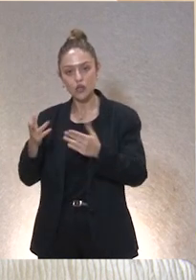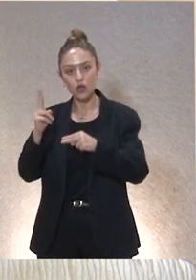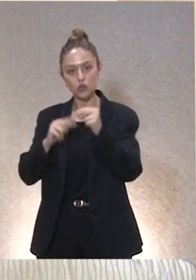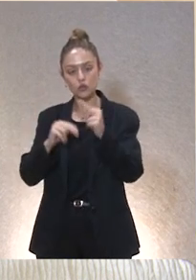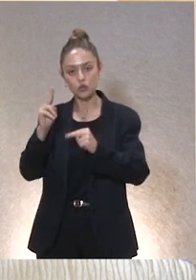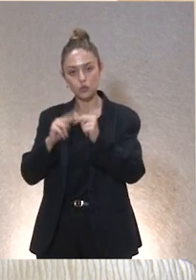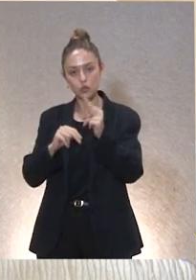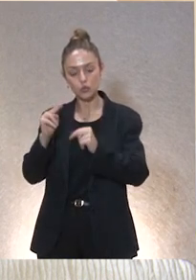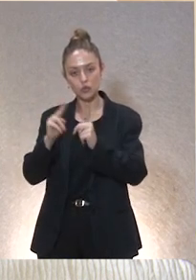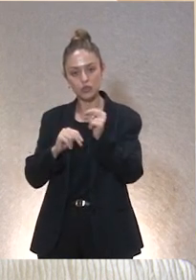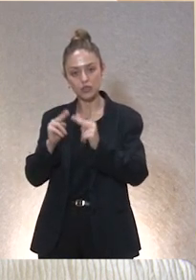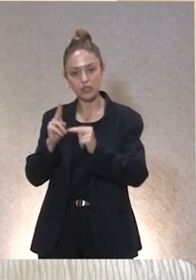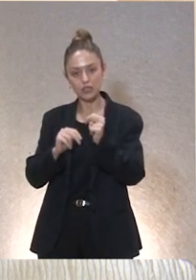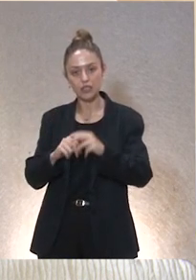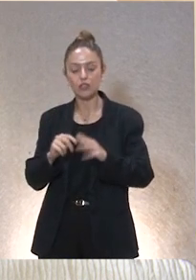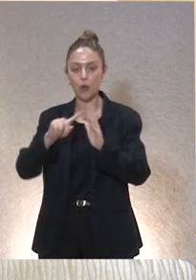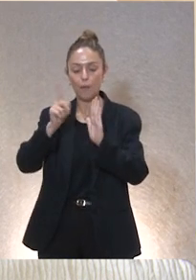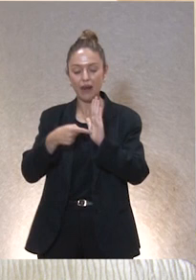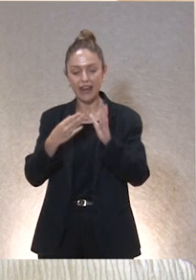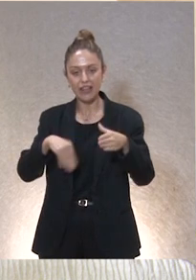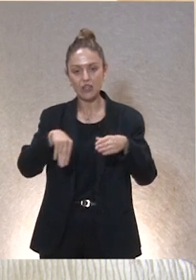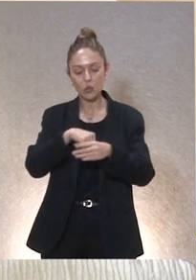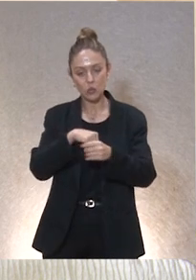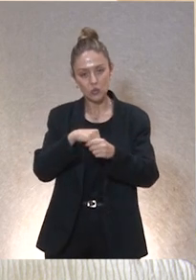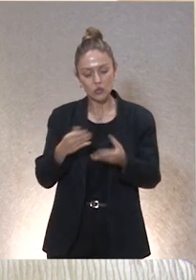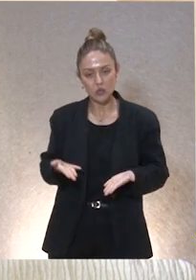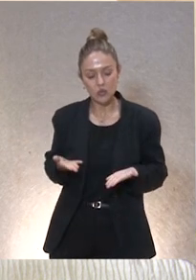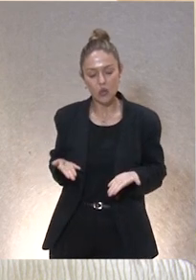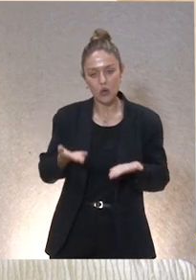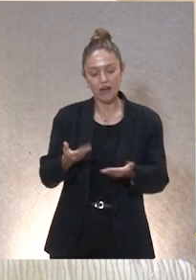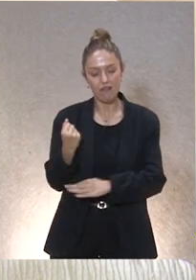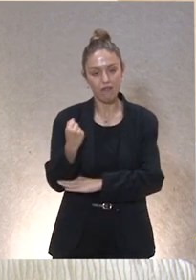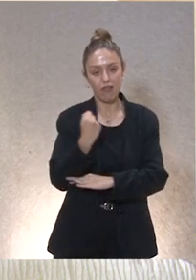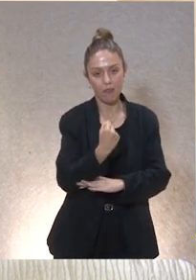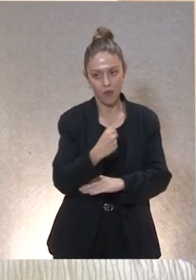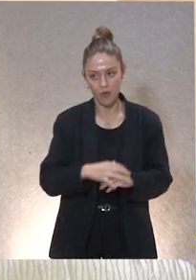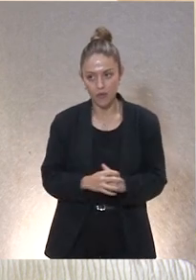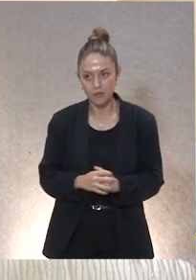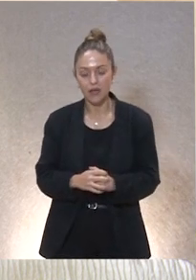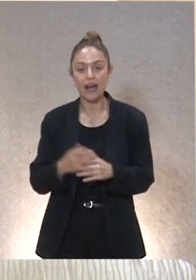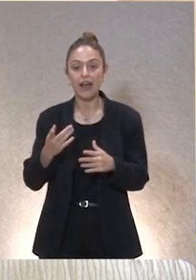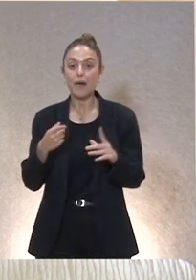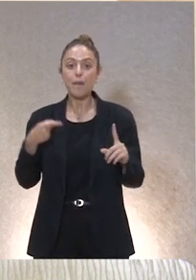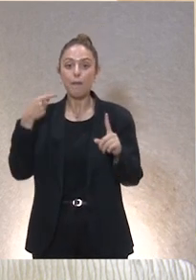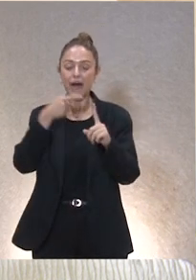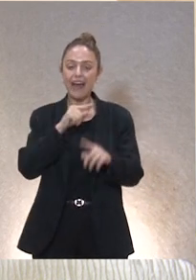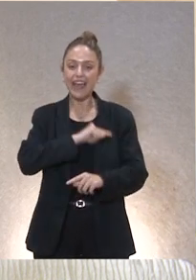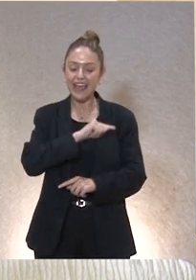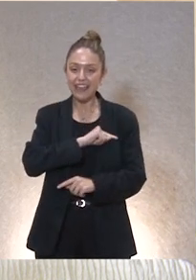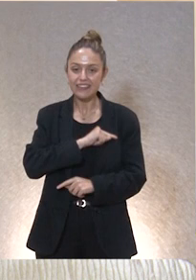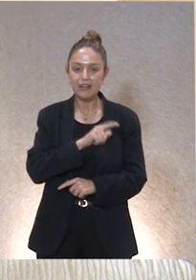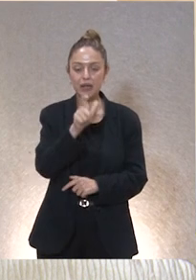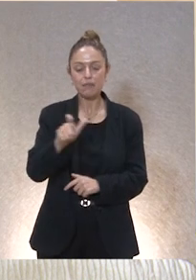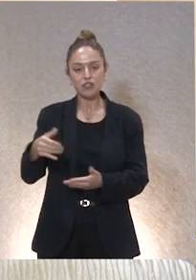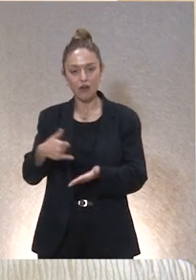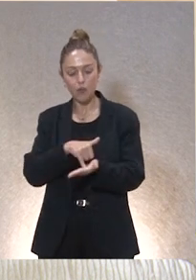gran legado para todo el movimiento de plena inclusión y lo que es más importante para contribuir desde la ética a que todas las personas